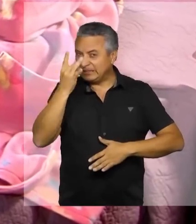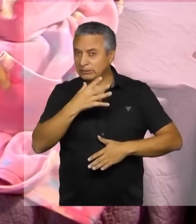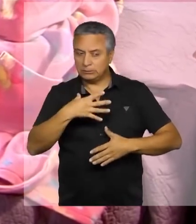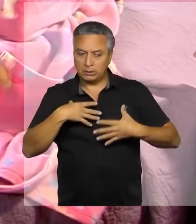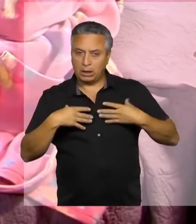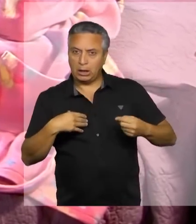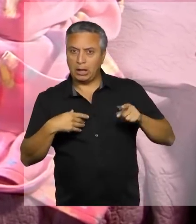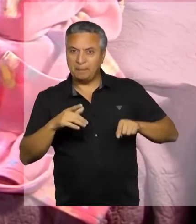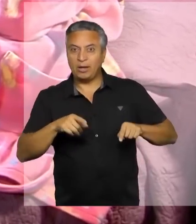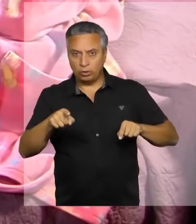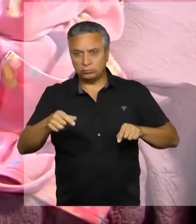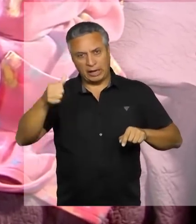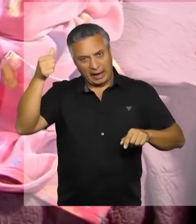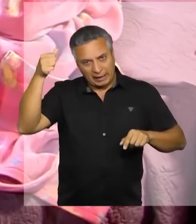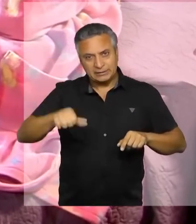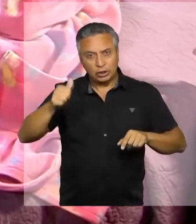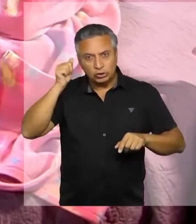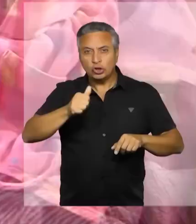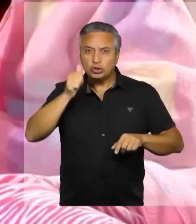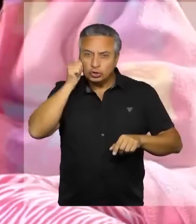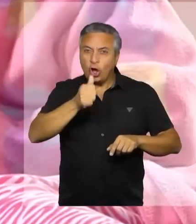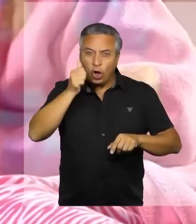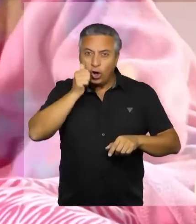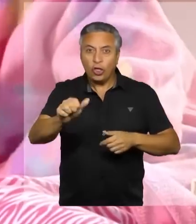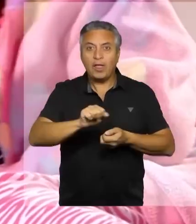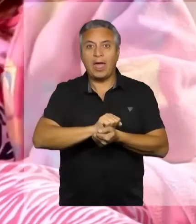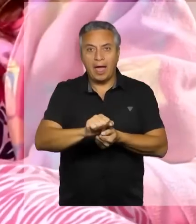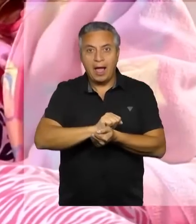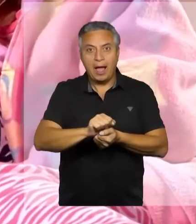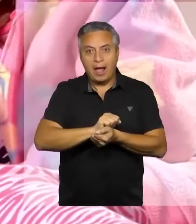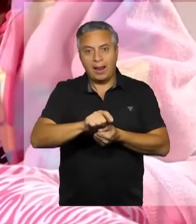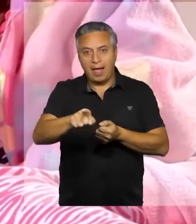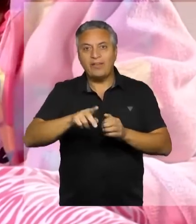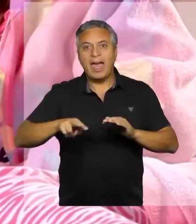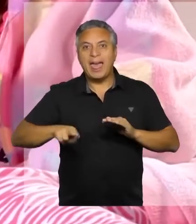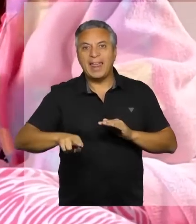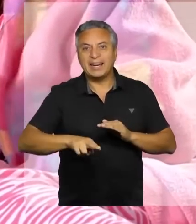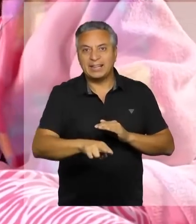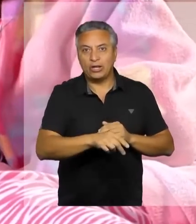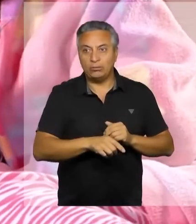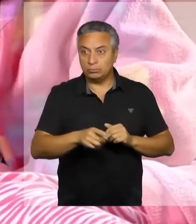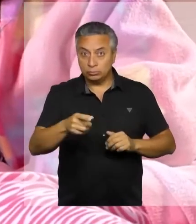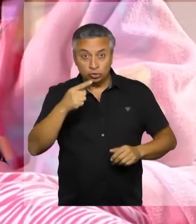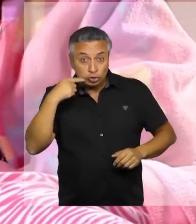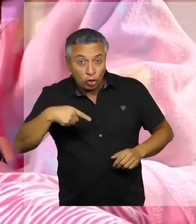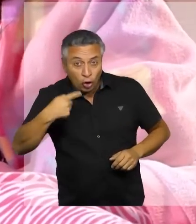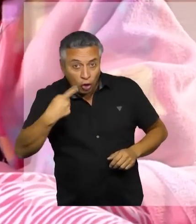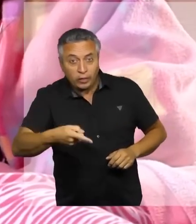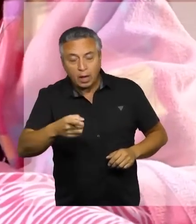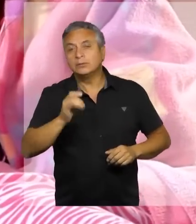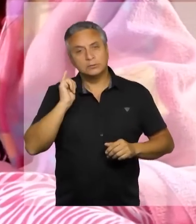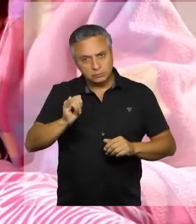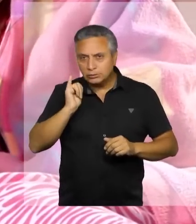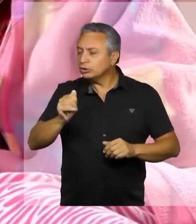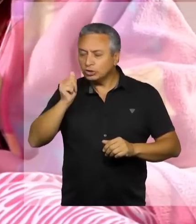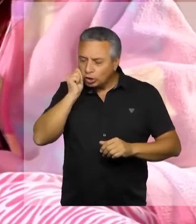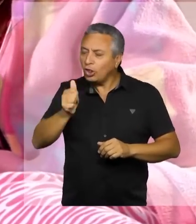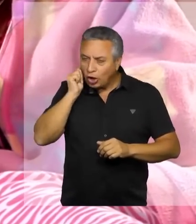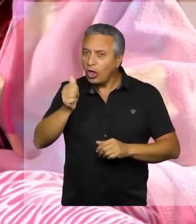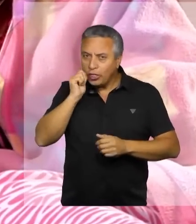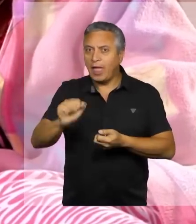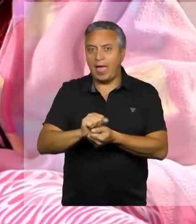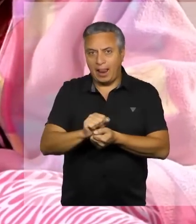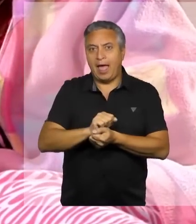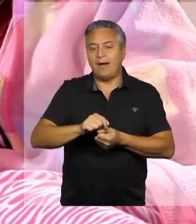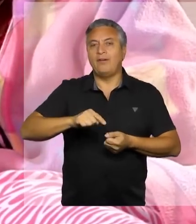castigo la mandaba todos los días a lavar al río. ¿Todos los días? Sí, la mandaba todos los días a lavar al río.